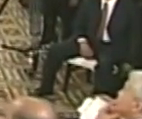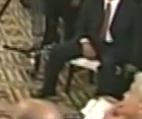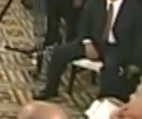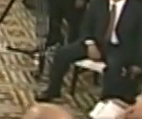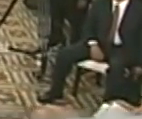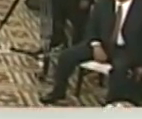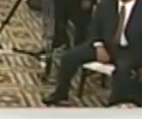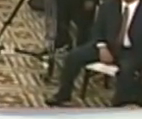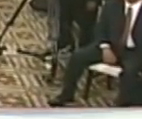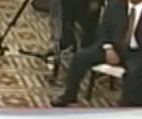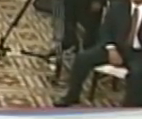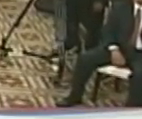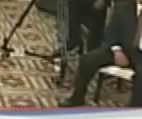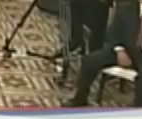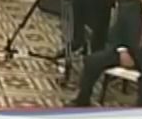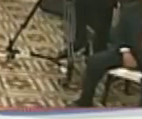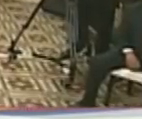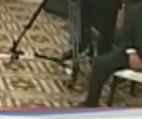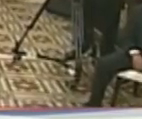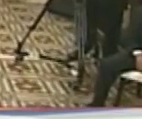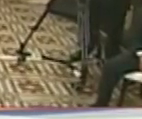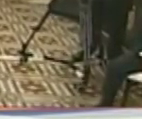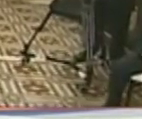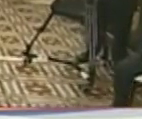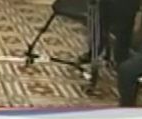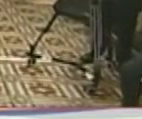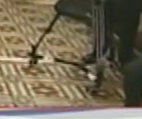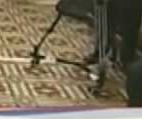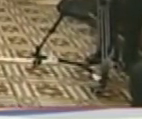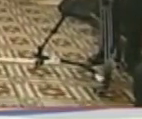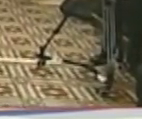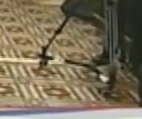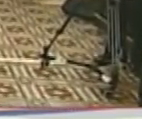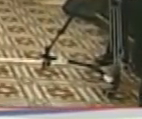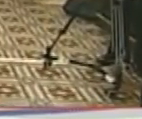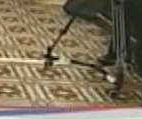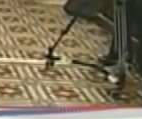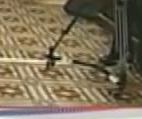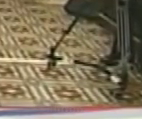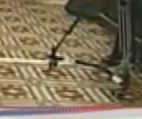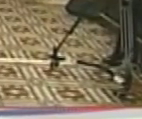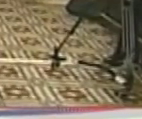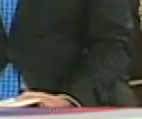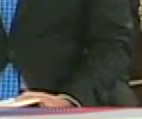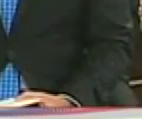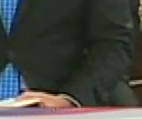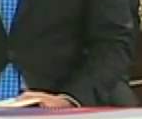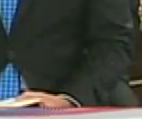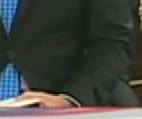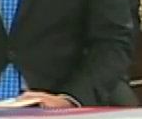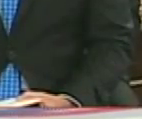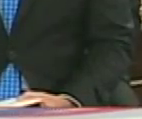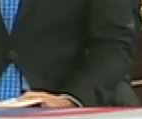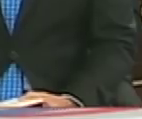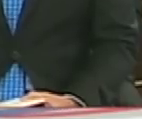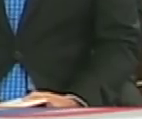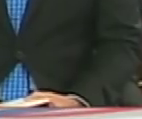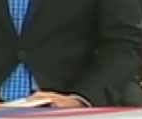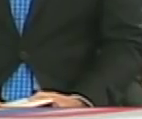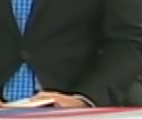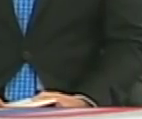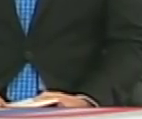expertos en las modalidades de guerra económica desde hace 4 años para acá.